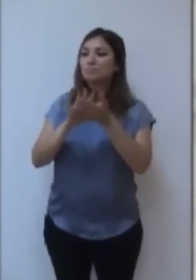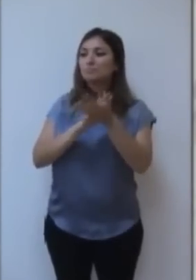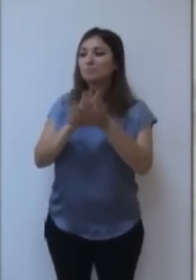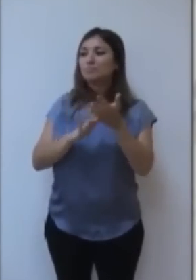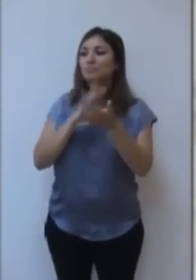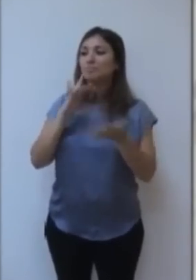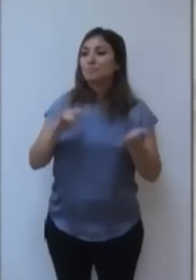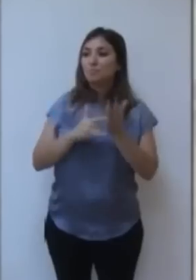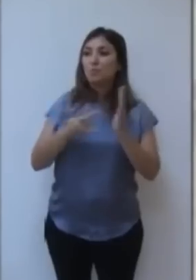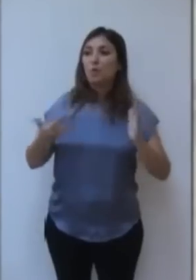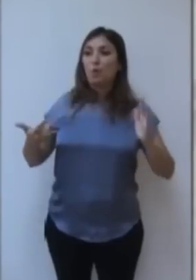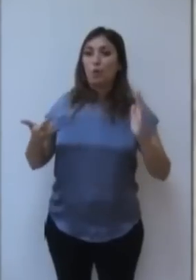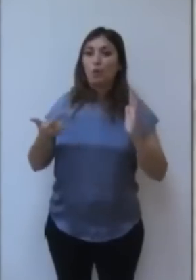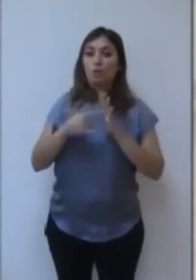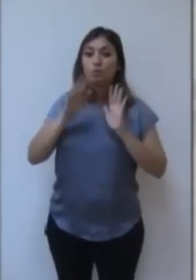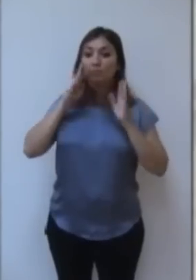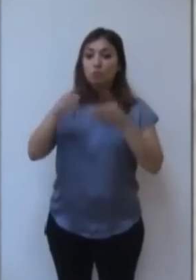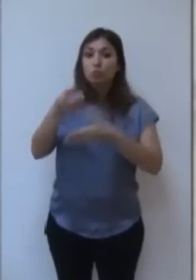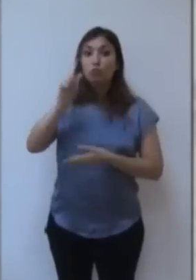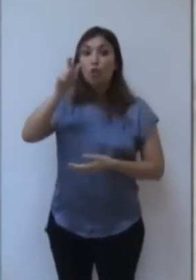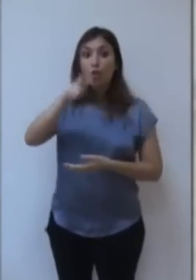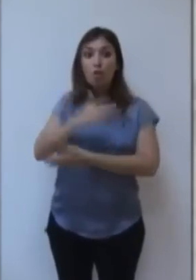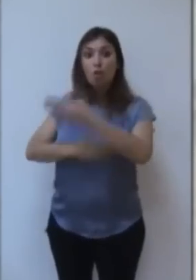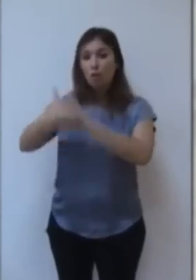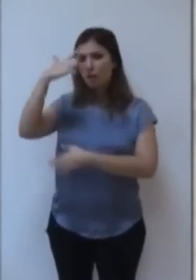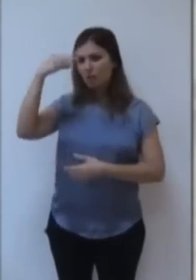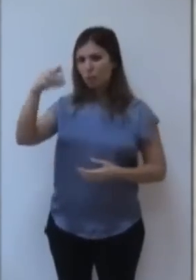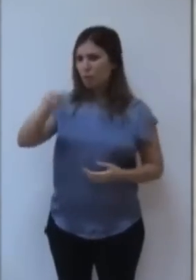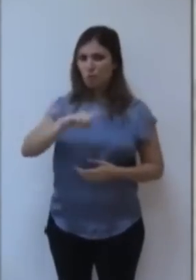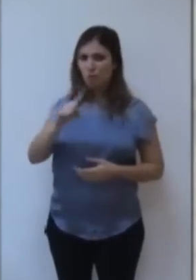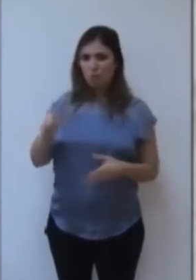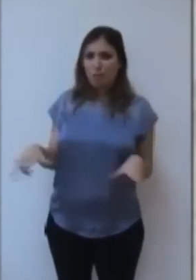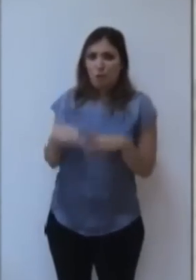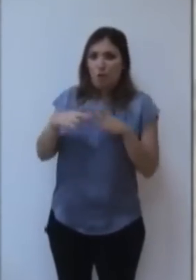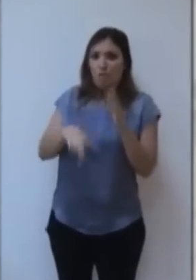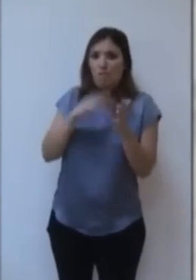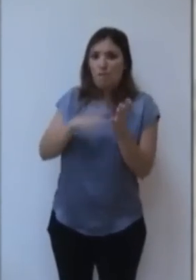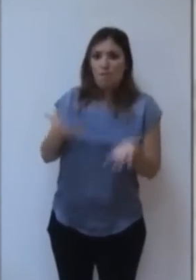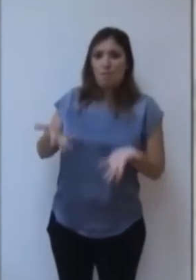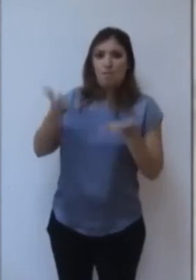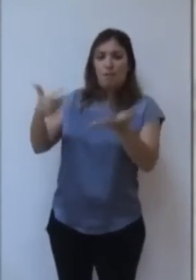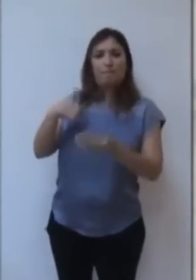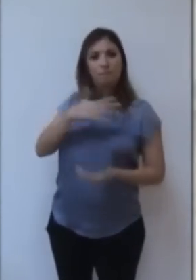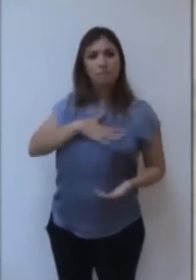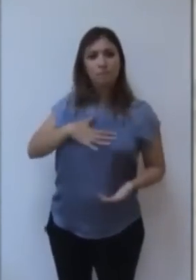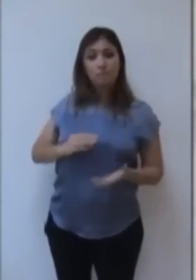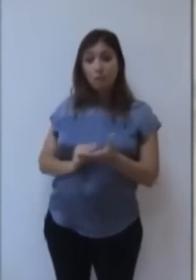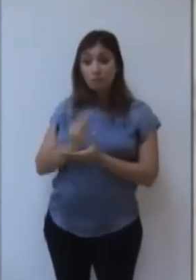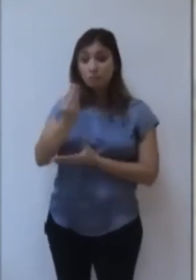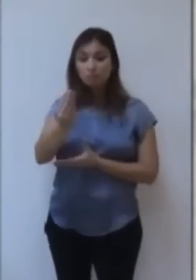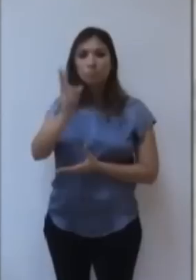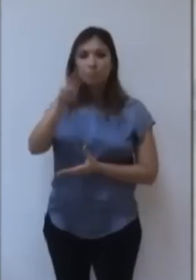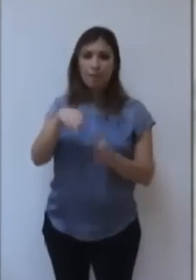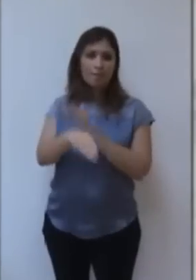están dirigidos exclusivamente a personas con discapacidad intelectual, sino a la población en general, y que queremos que sean accesibles, ¿no?